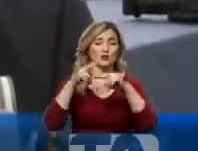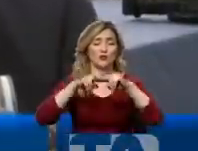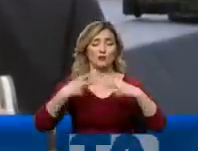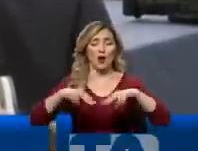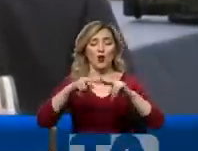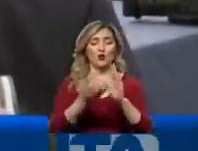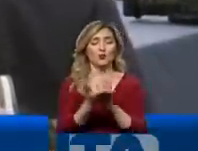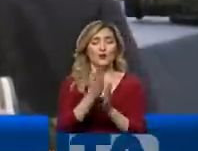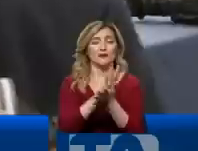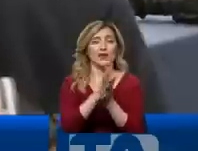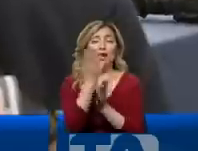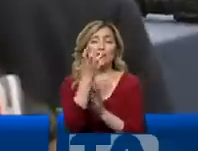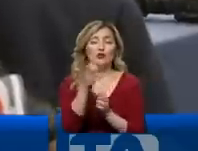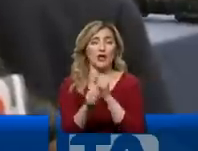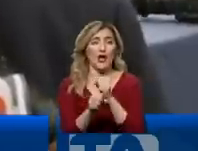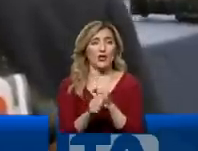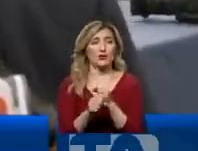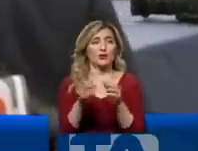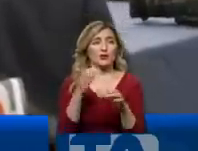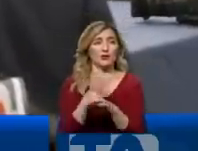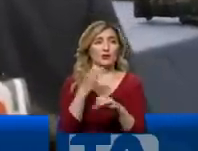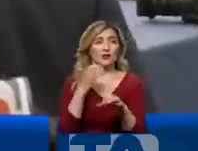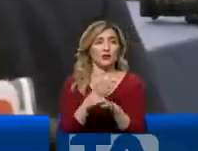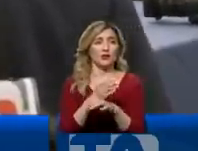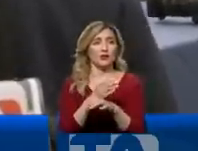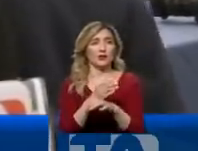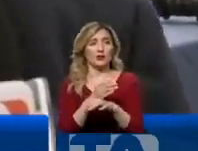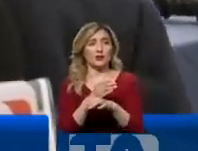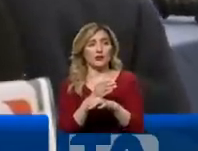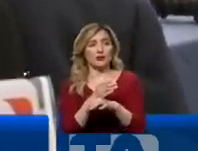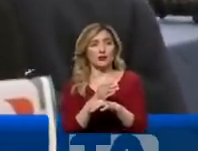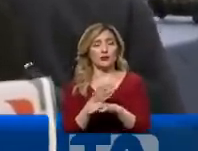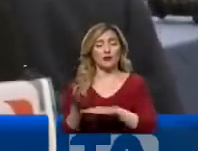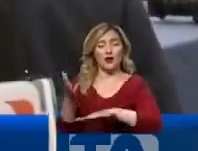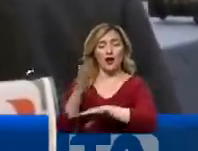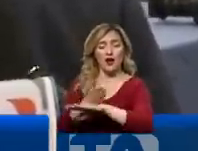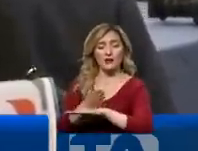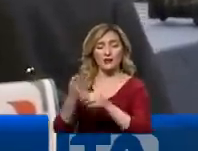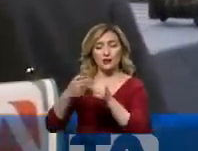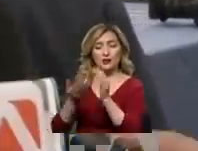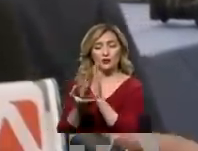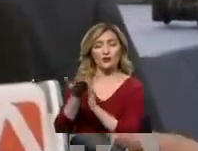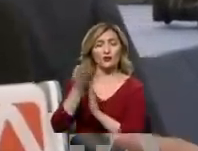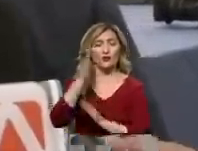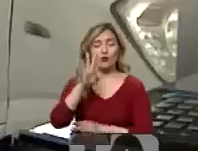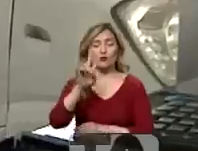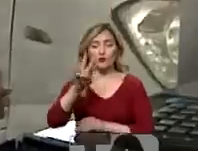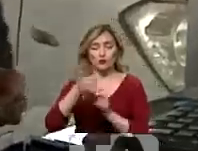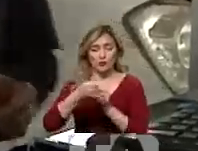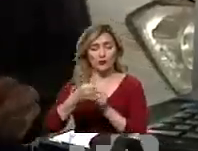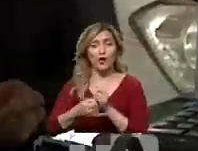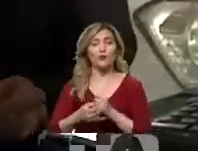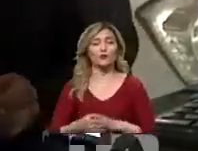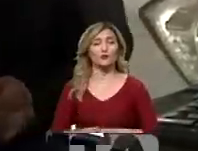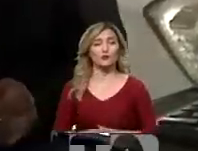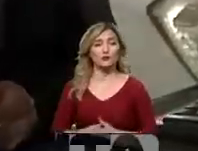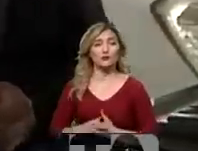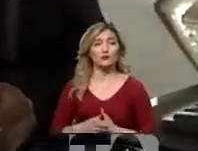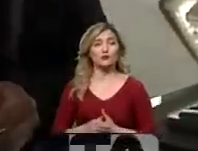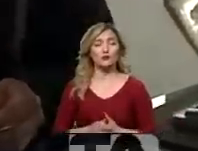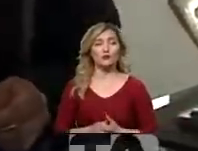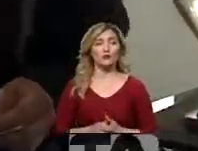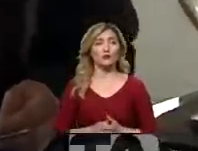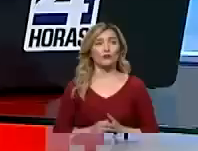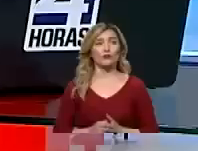las tarifas. Nosotros teníamos un estimado antes que suba el combustible de 42 centavos. En Quito, Paul Coello,